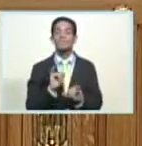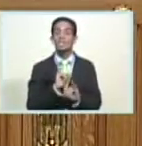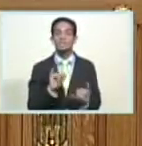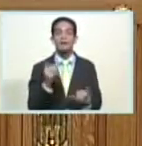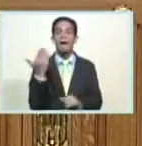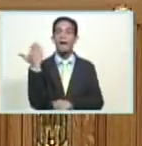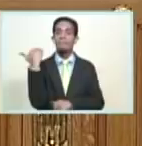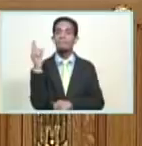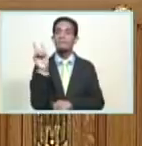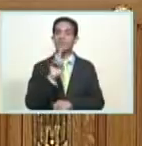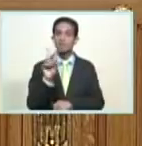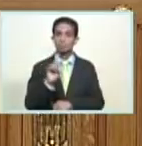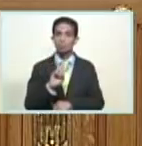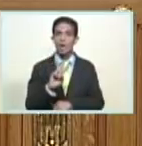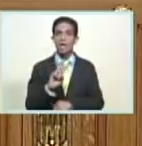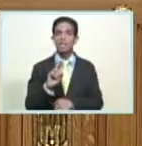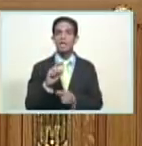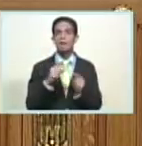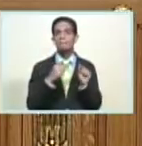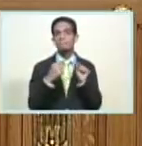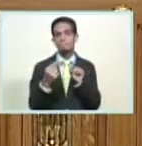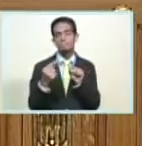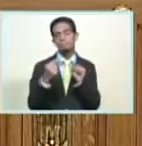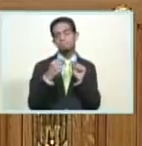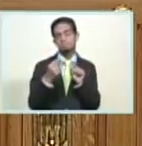vivió procesos de pacificación